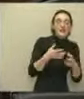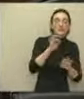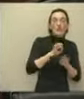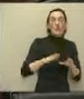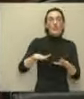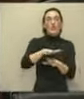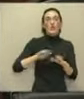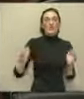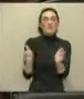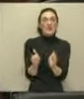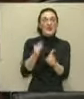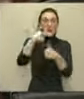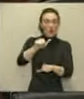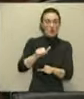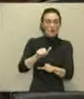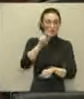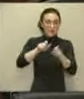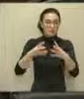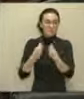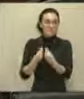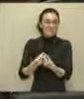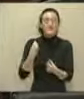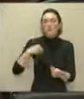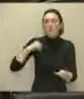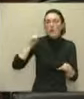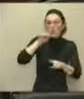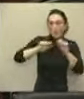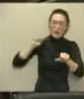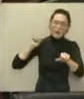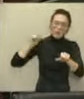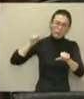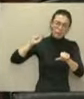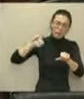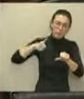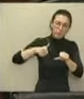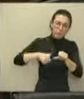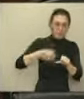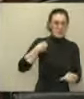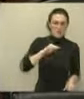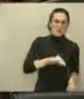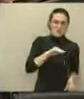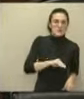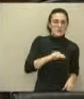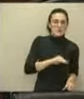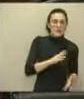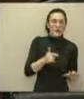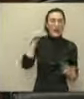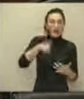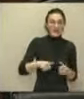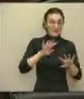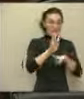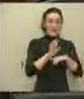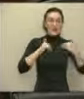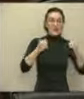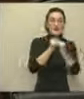aglomeración urbana de Gijón. Y llevamos con este problema desde hace mucho tiempo, desde hace tiempo. De hecho, aquí en esta Cámara,